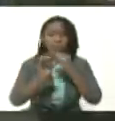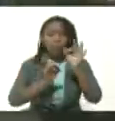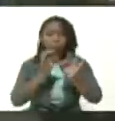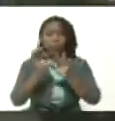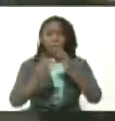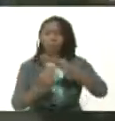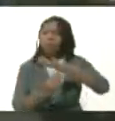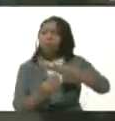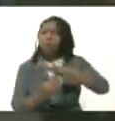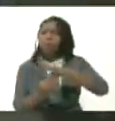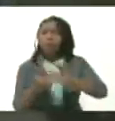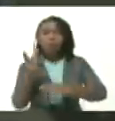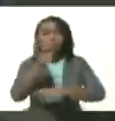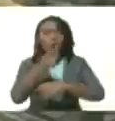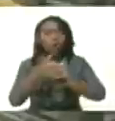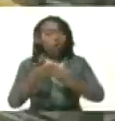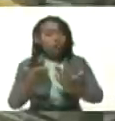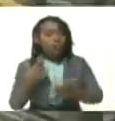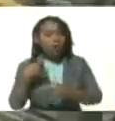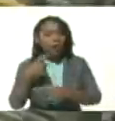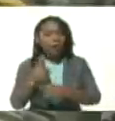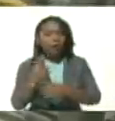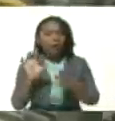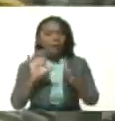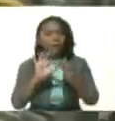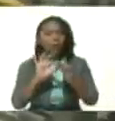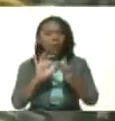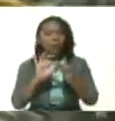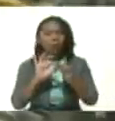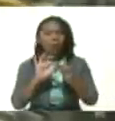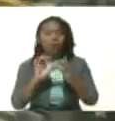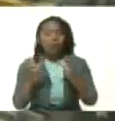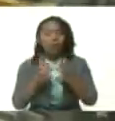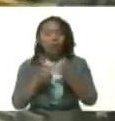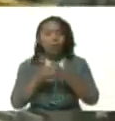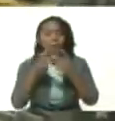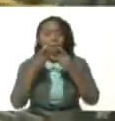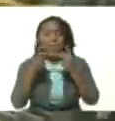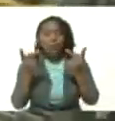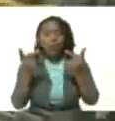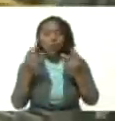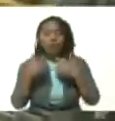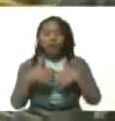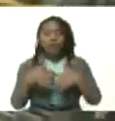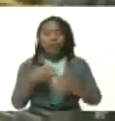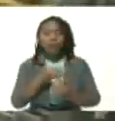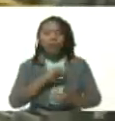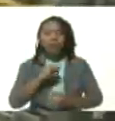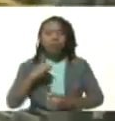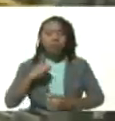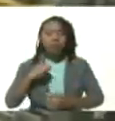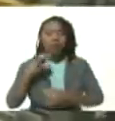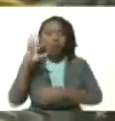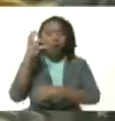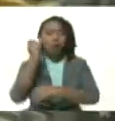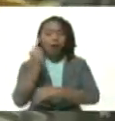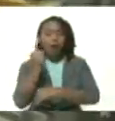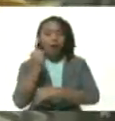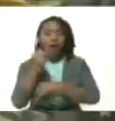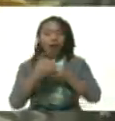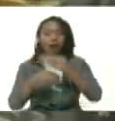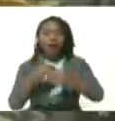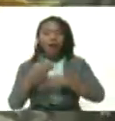básicamente buscamos a través de las alianzas entre sector público, empresas privadas, lograr cubrir